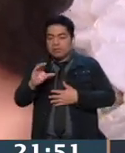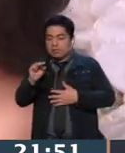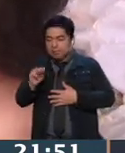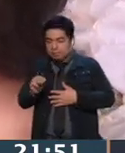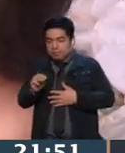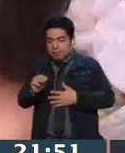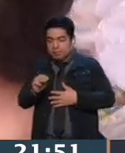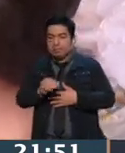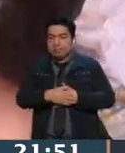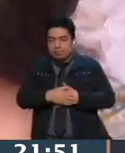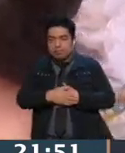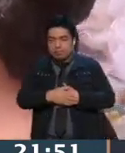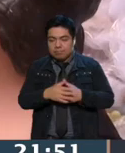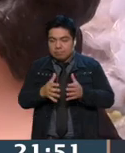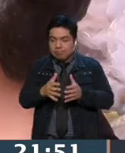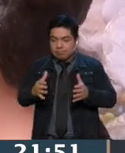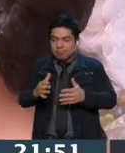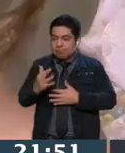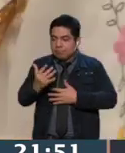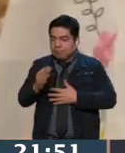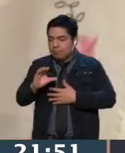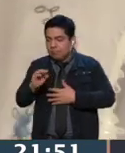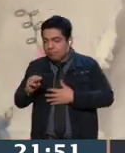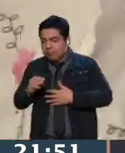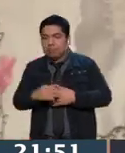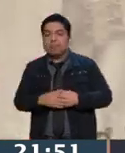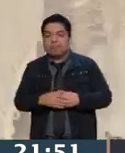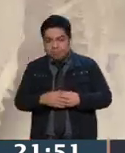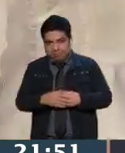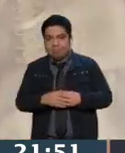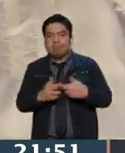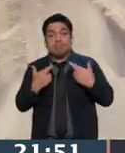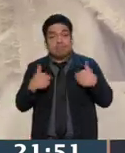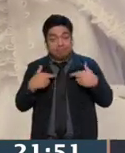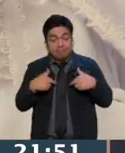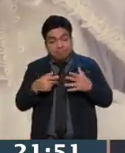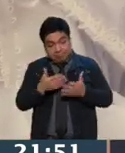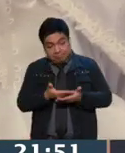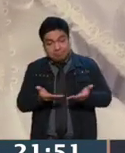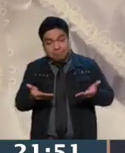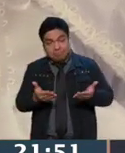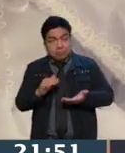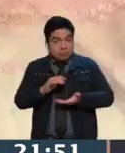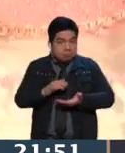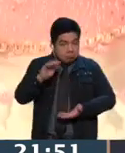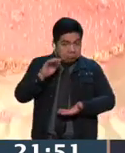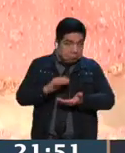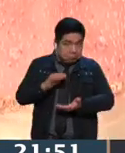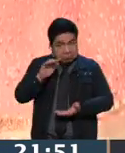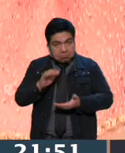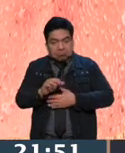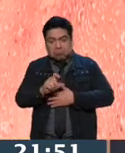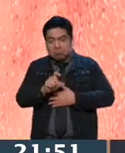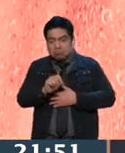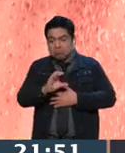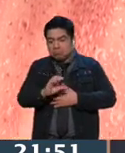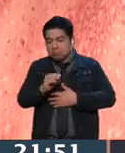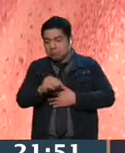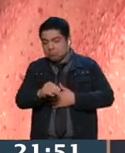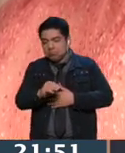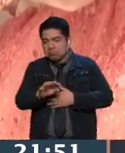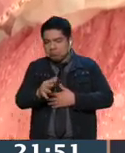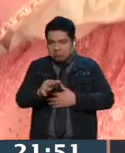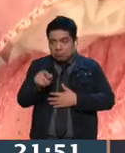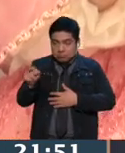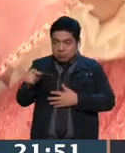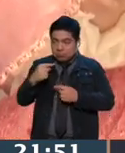80 y de su vestimenta es de 50. Vestir a la figura religiosa de un tamaño promedio de 20 centímetros en